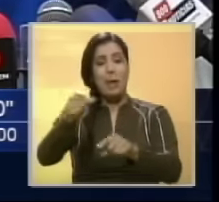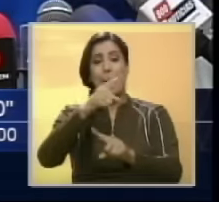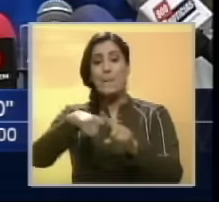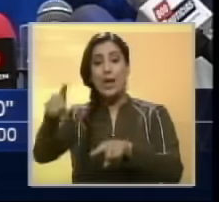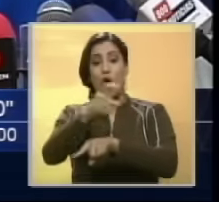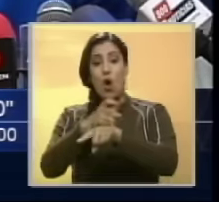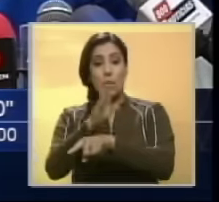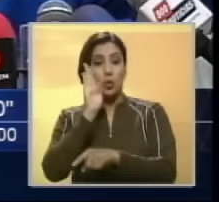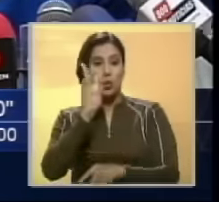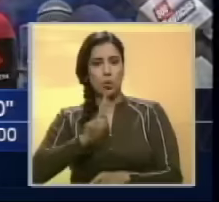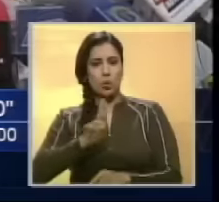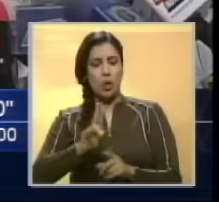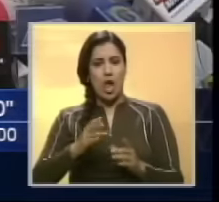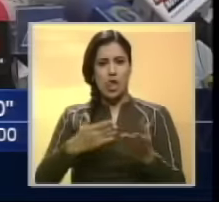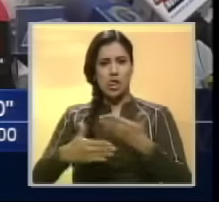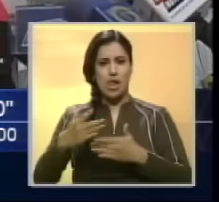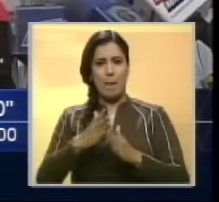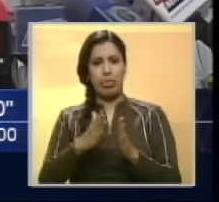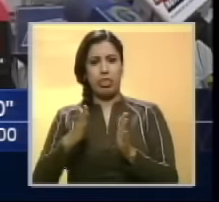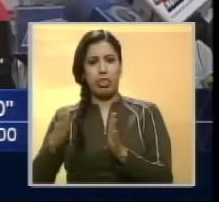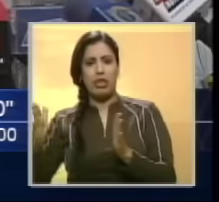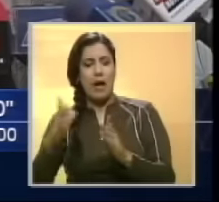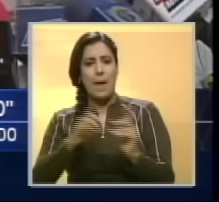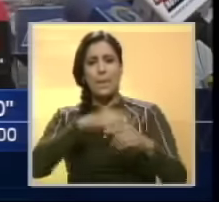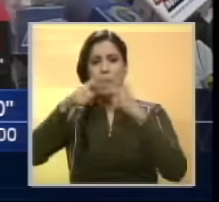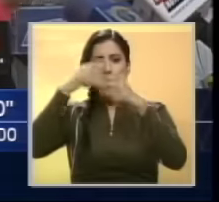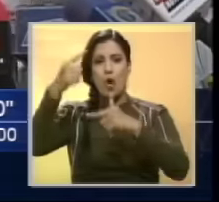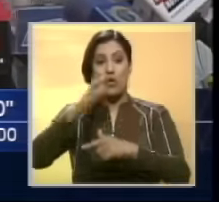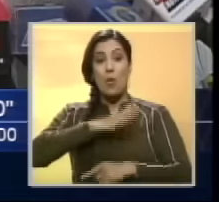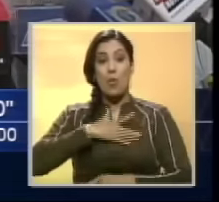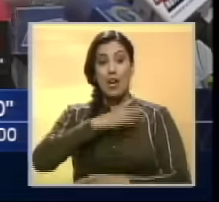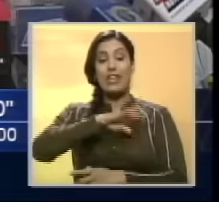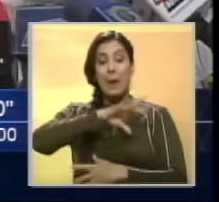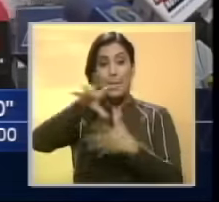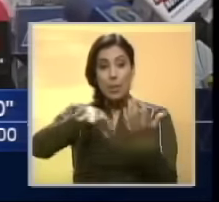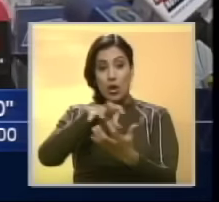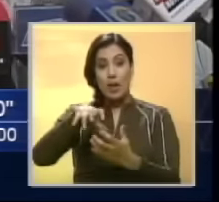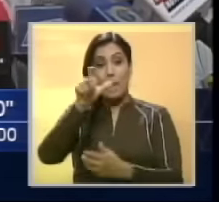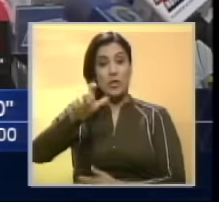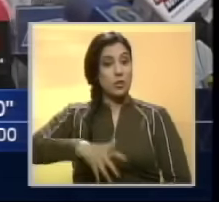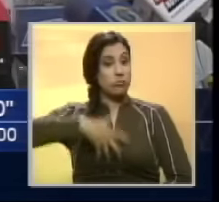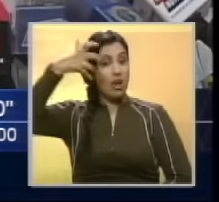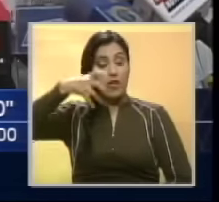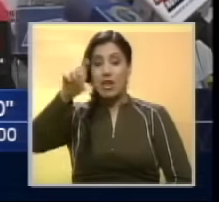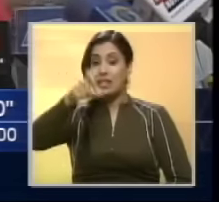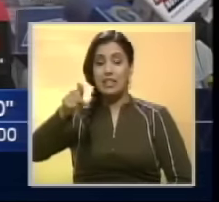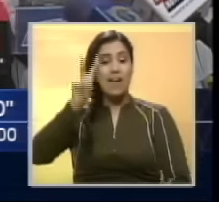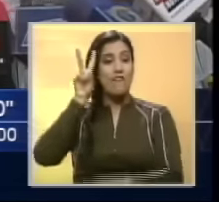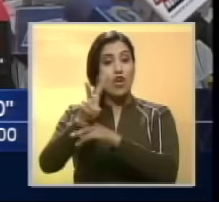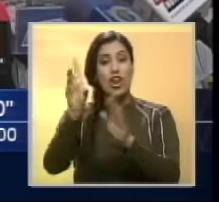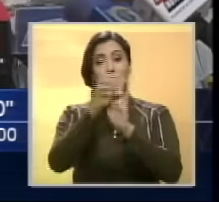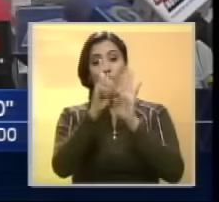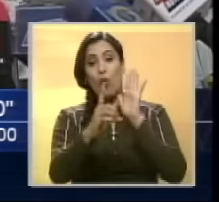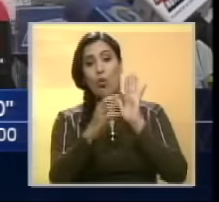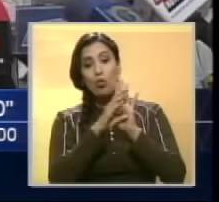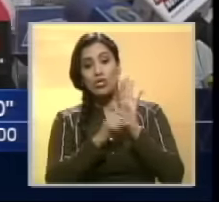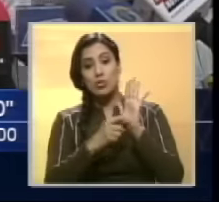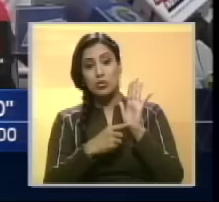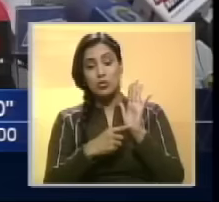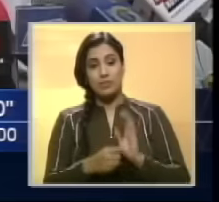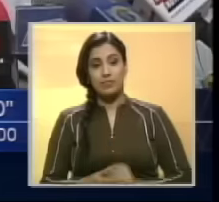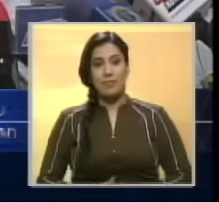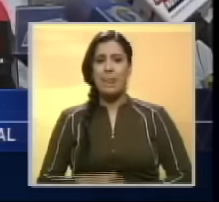gobierno está utilizando artimañas para retrasarlo lo que podría llevar a un estallido social porque están violando la constitución